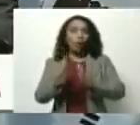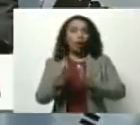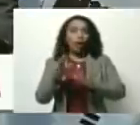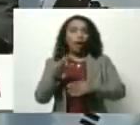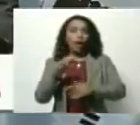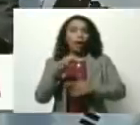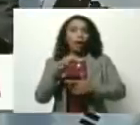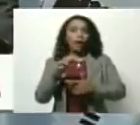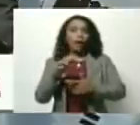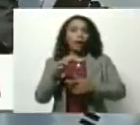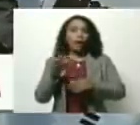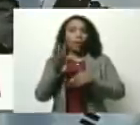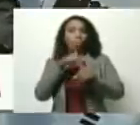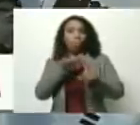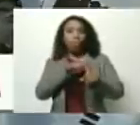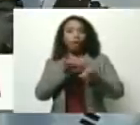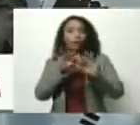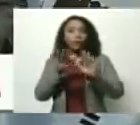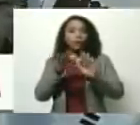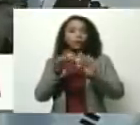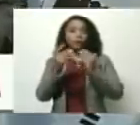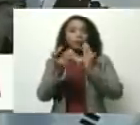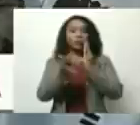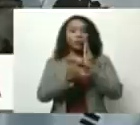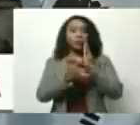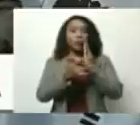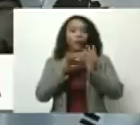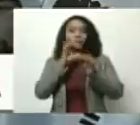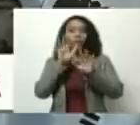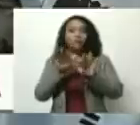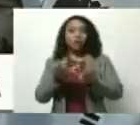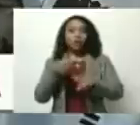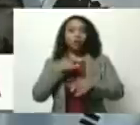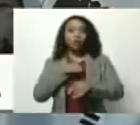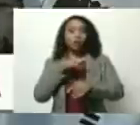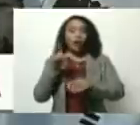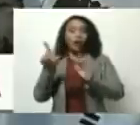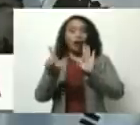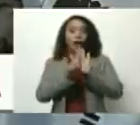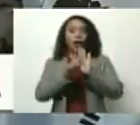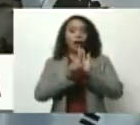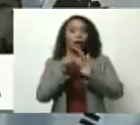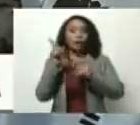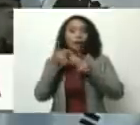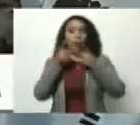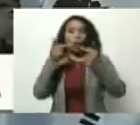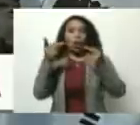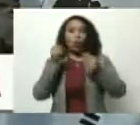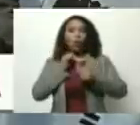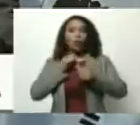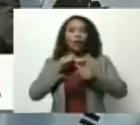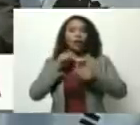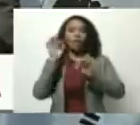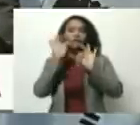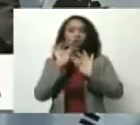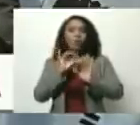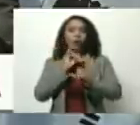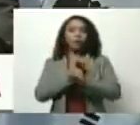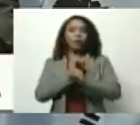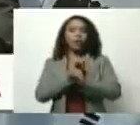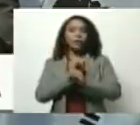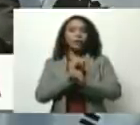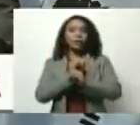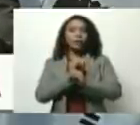de acoso cibernético o informático, lo estamos previendo en esta ley, que es la difusión por cualquier medio electrónico,